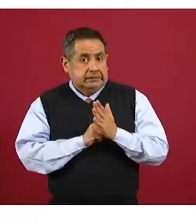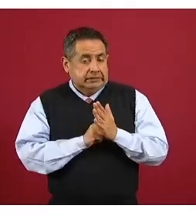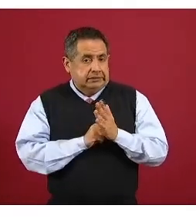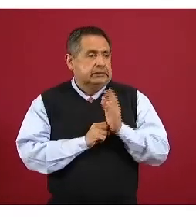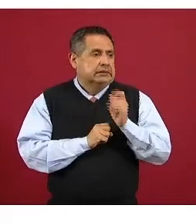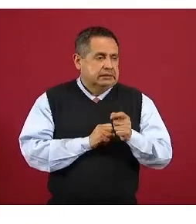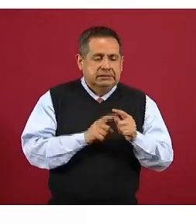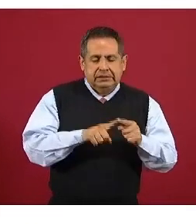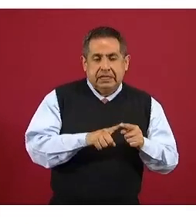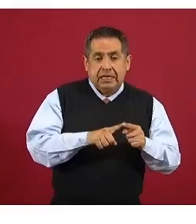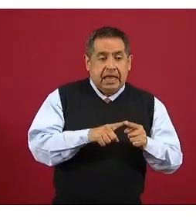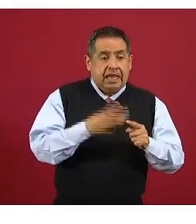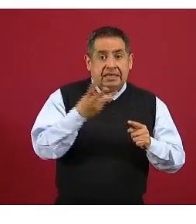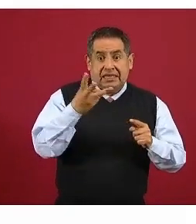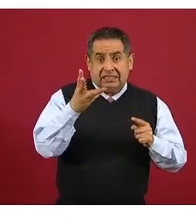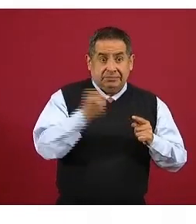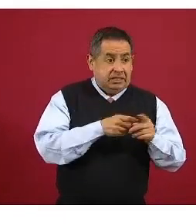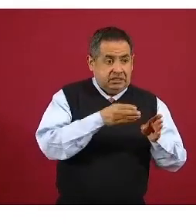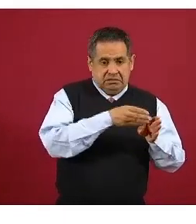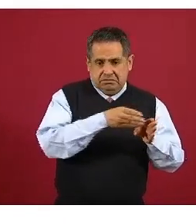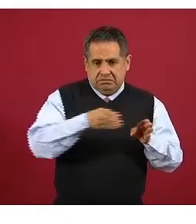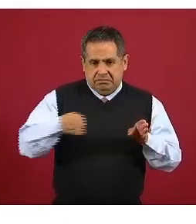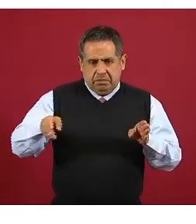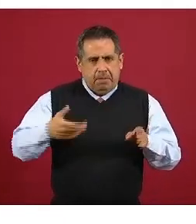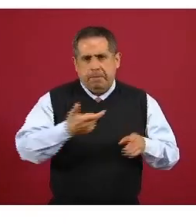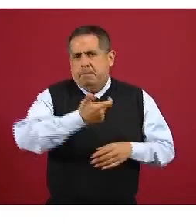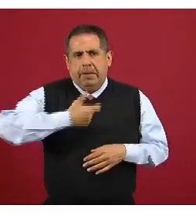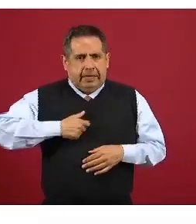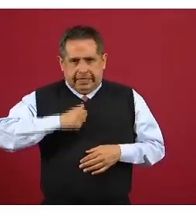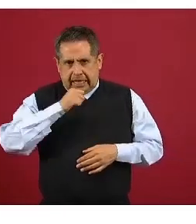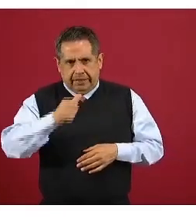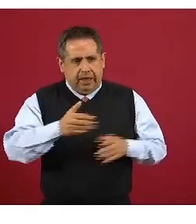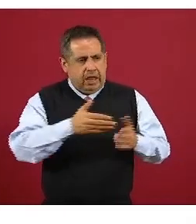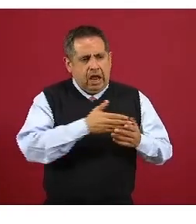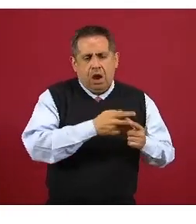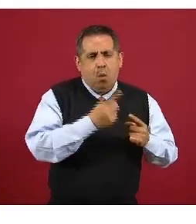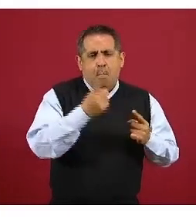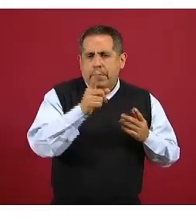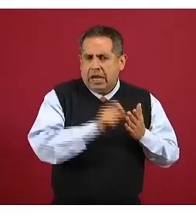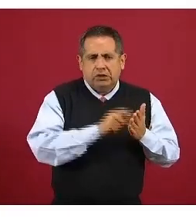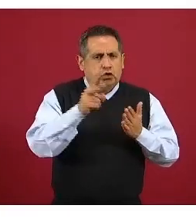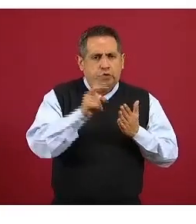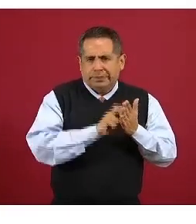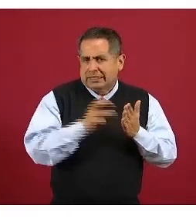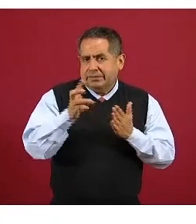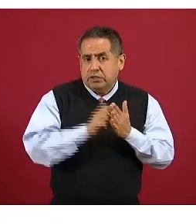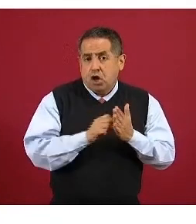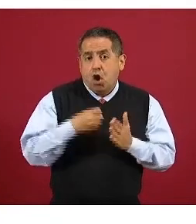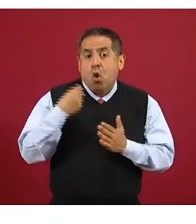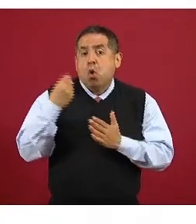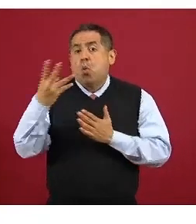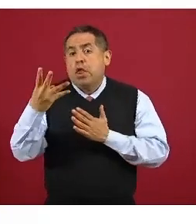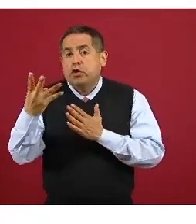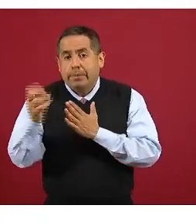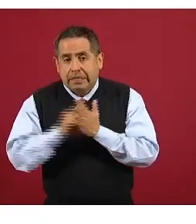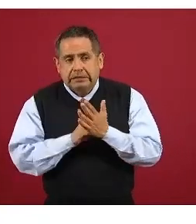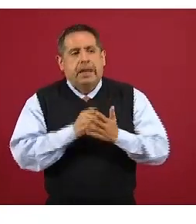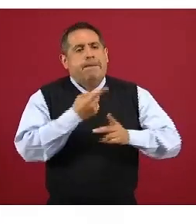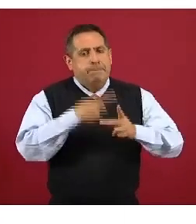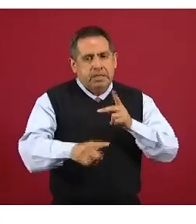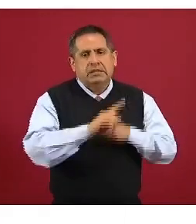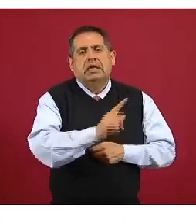que en los primeros 3 meses no hay ningún reembolso, sino se da oportunidad a que ese apoyo pues